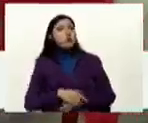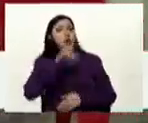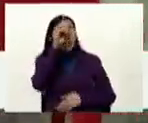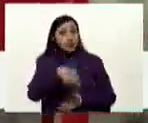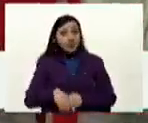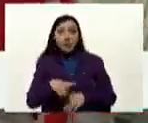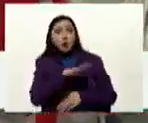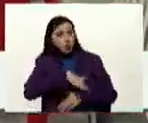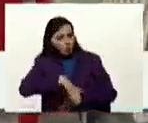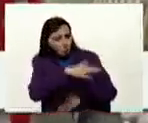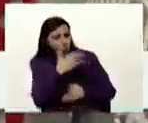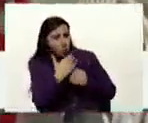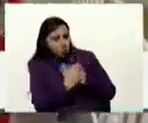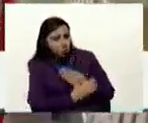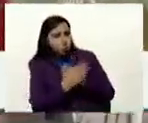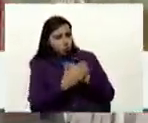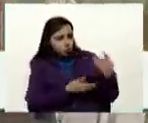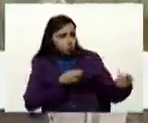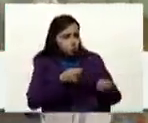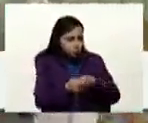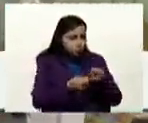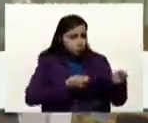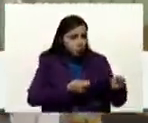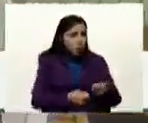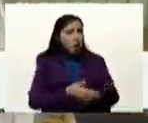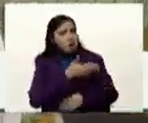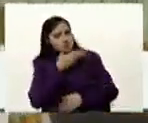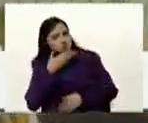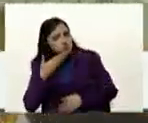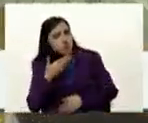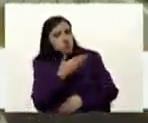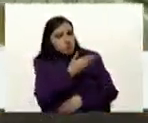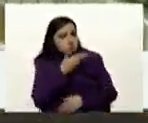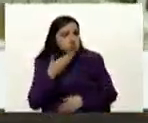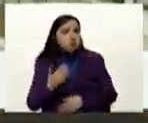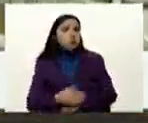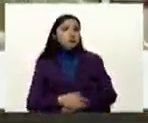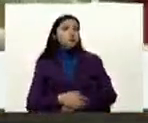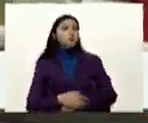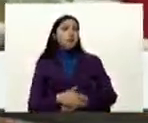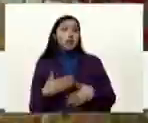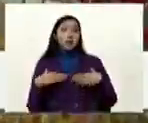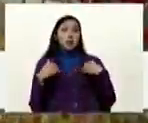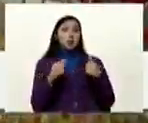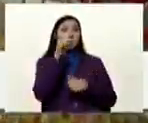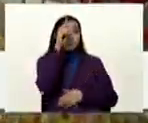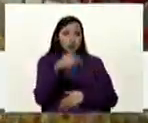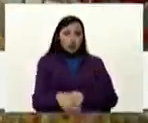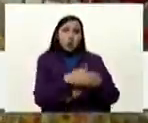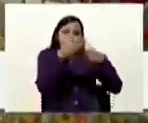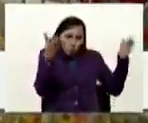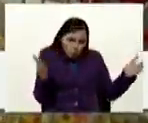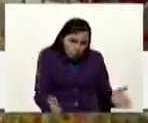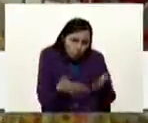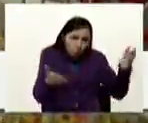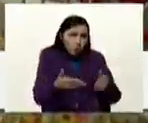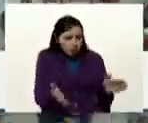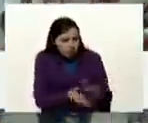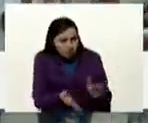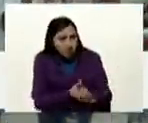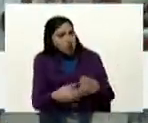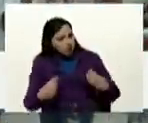ambiente más humanizado que les permita mejorar no solamente sus condiciones de salud, sino darle un estímulo para esa recuperación